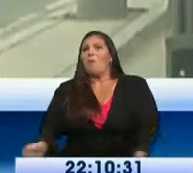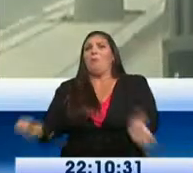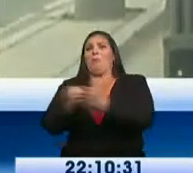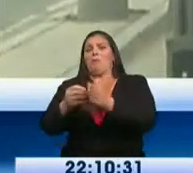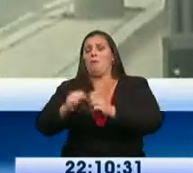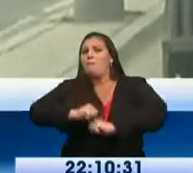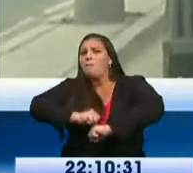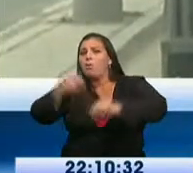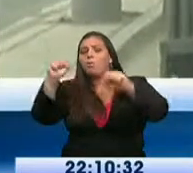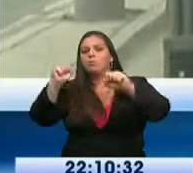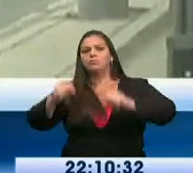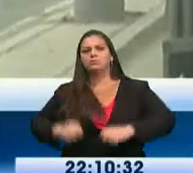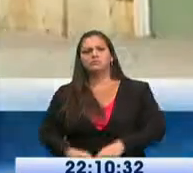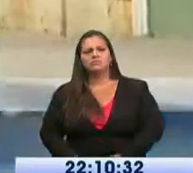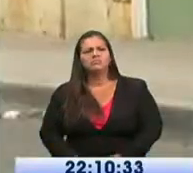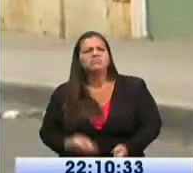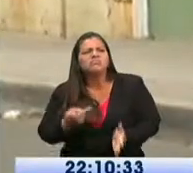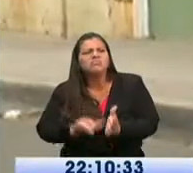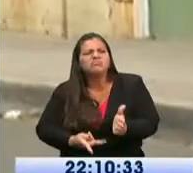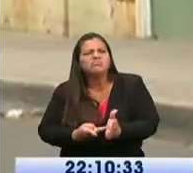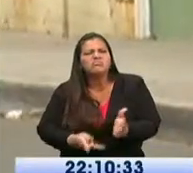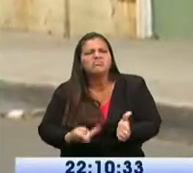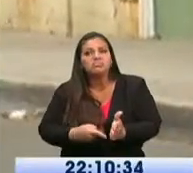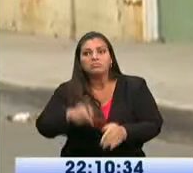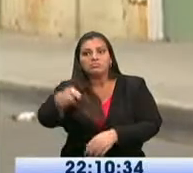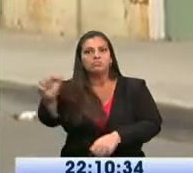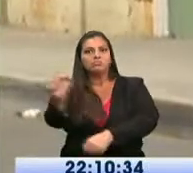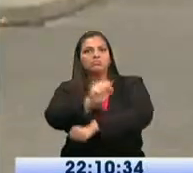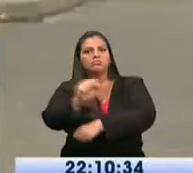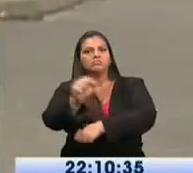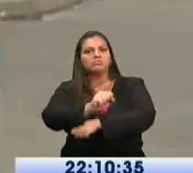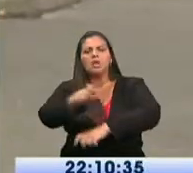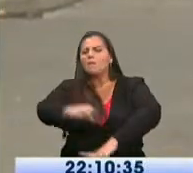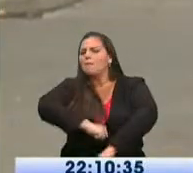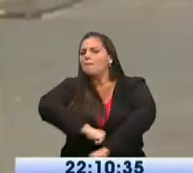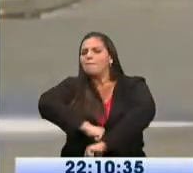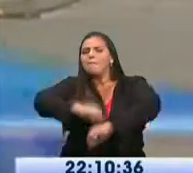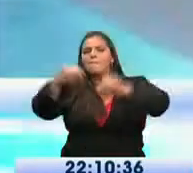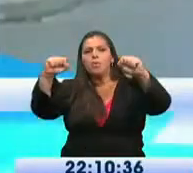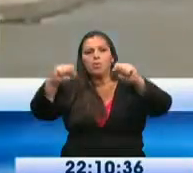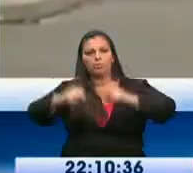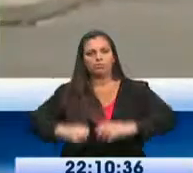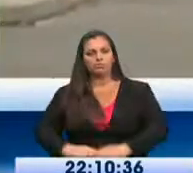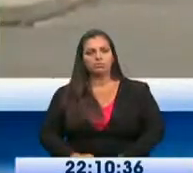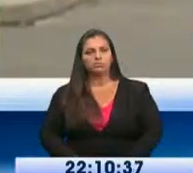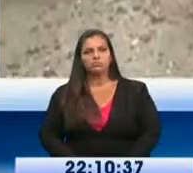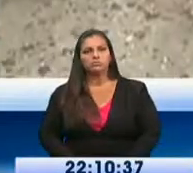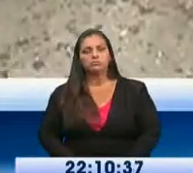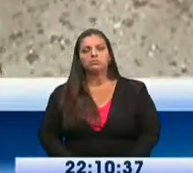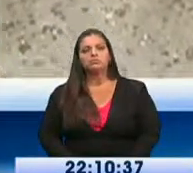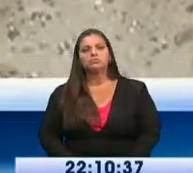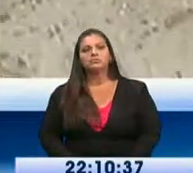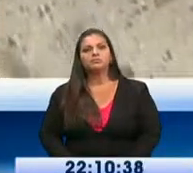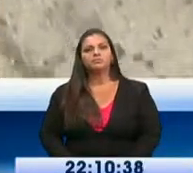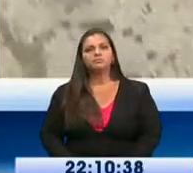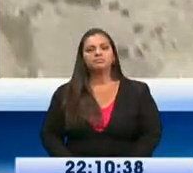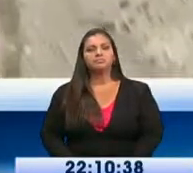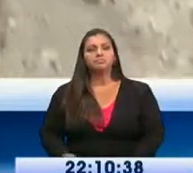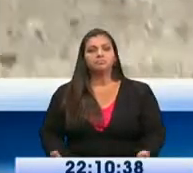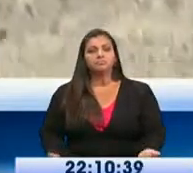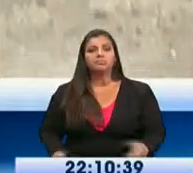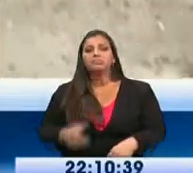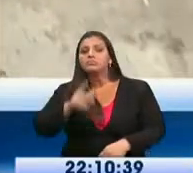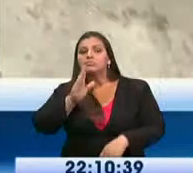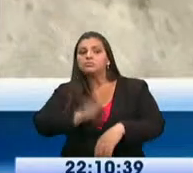dije así. Un camión estacionado cerca de sus domicilios fue el punto donde se originó la explosión, que aparentemente